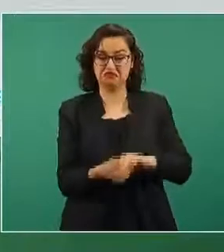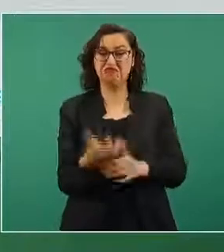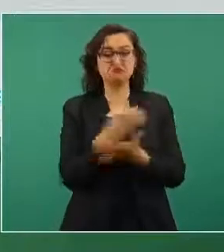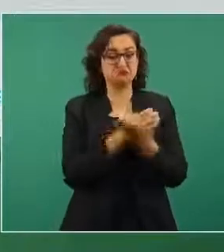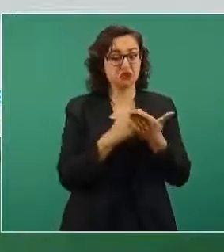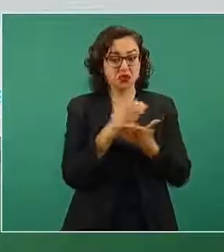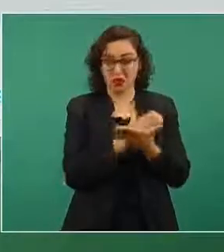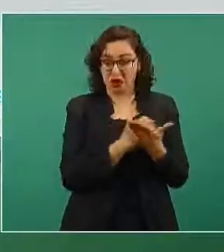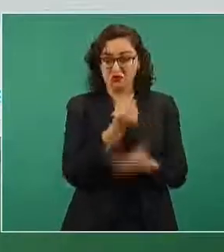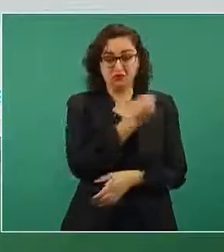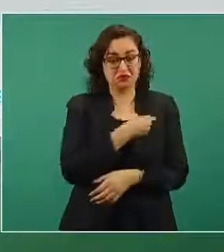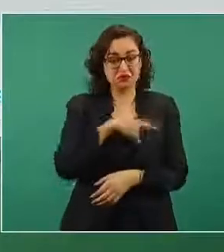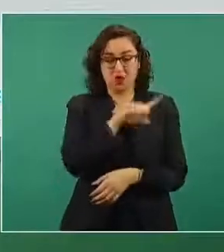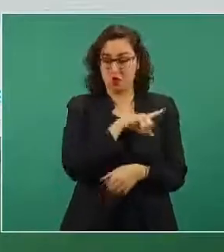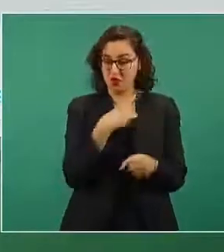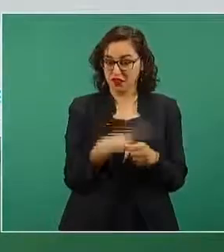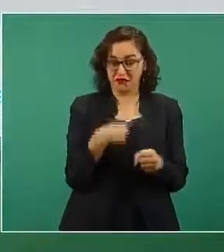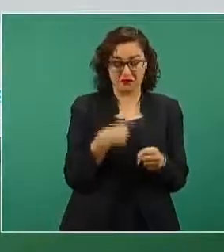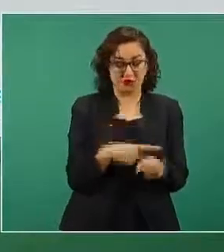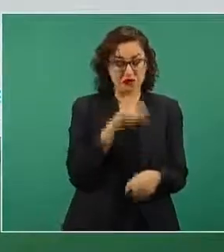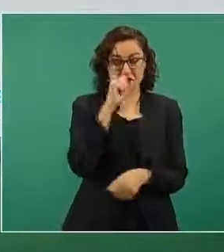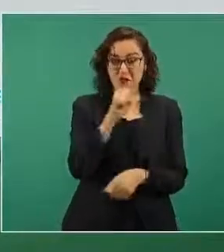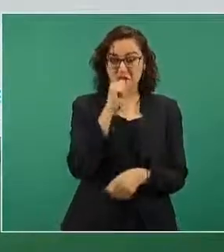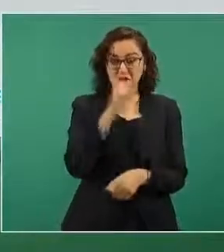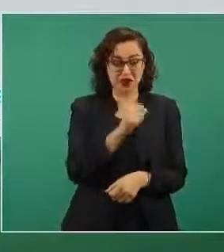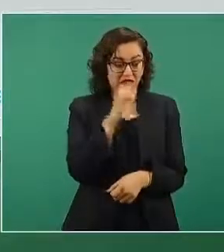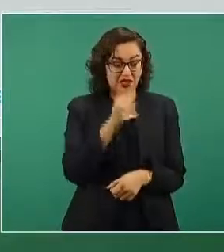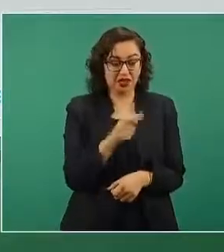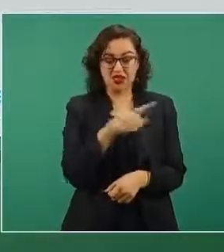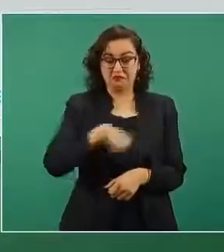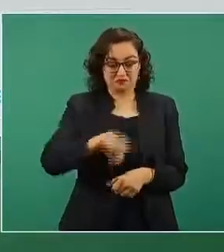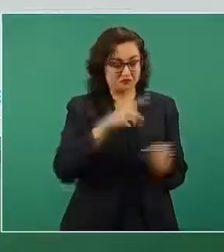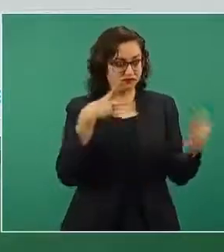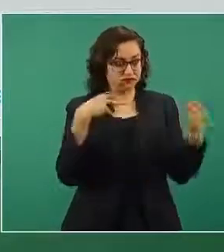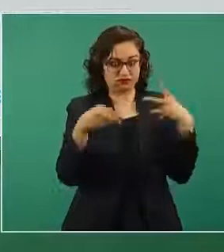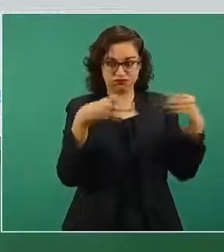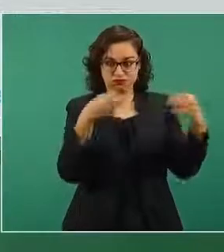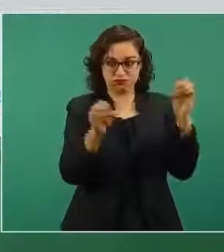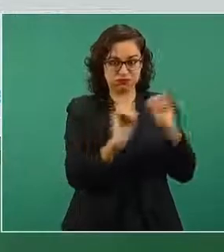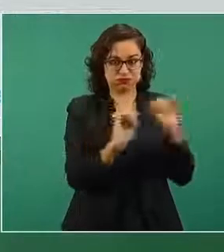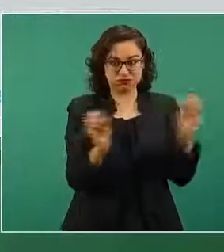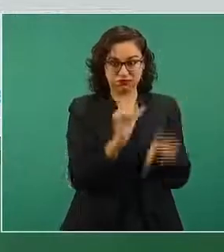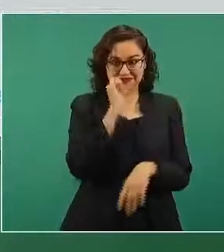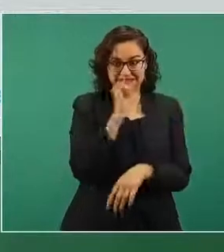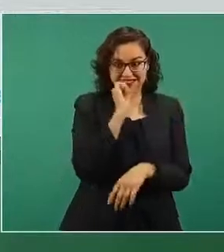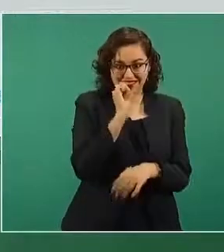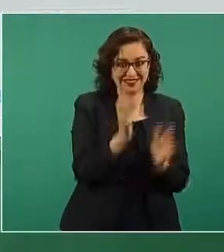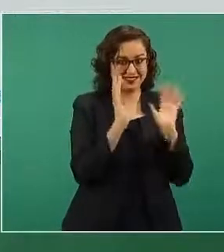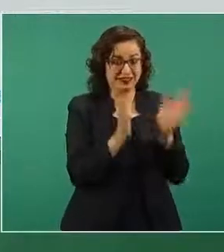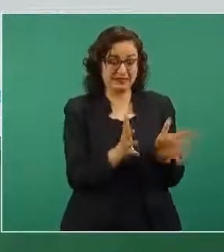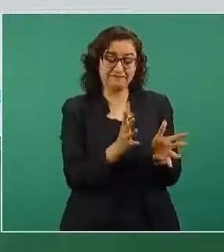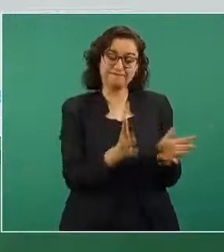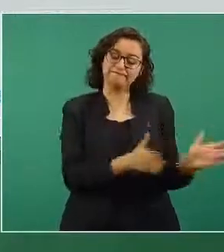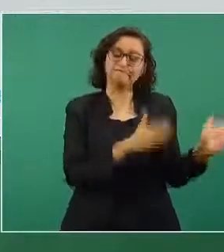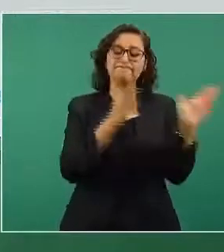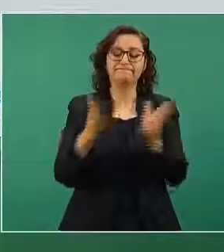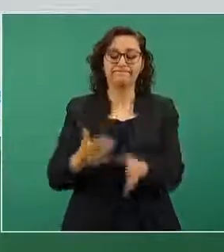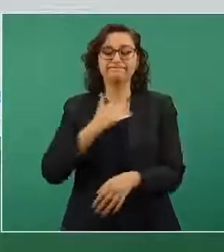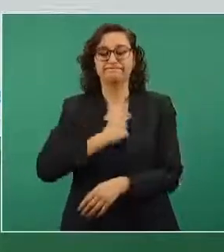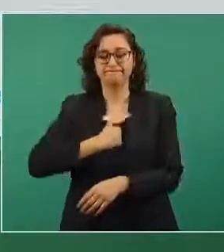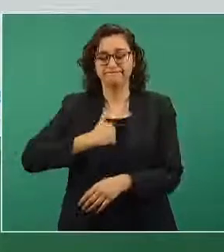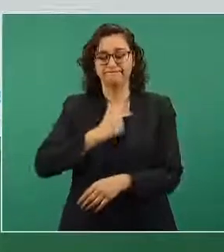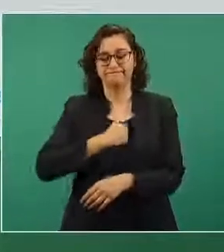restablecieron, ya no tienen la enfermedad, ya no tienen capacidad de contagiar. Y obviamente las muy lamentables defunciones, que son en este